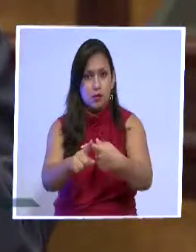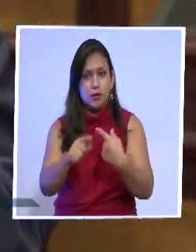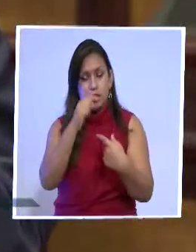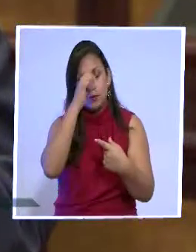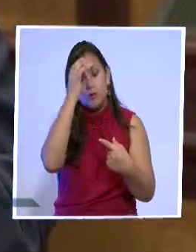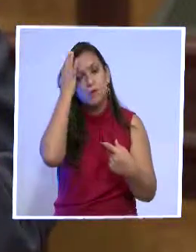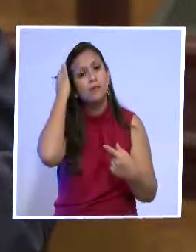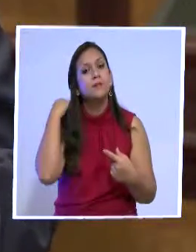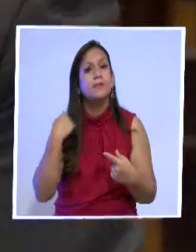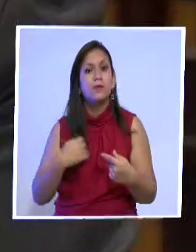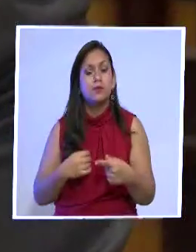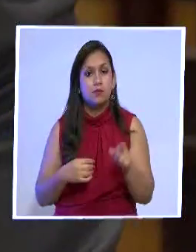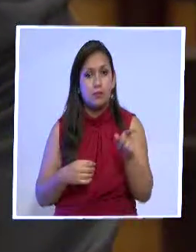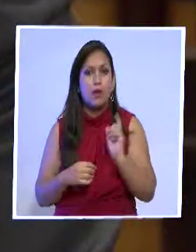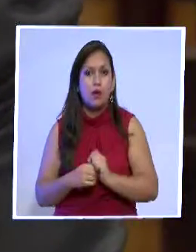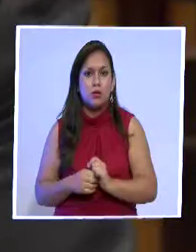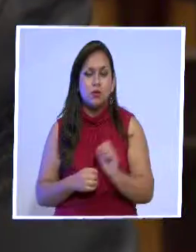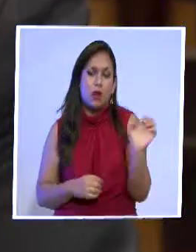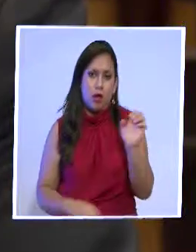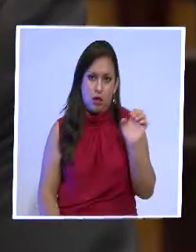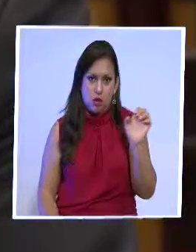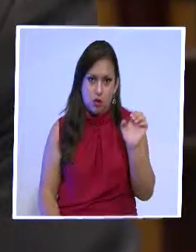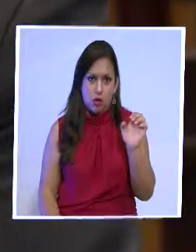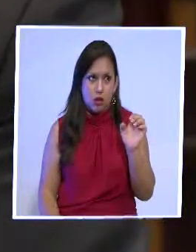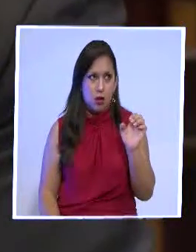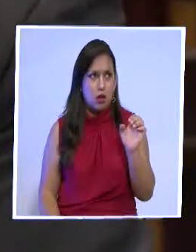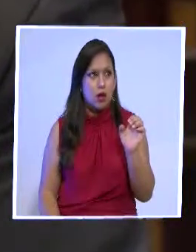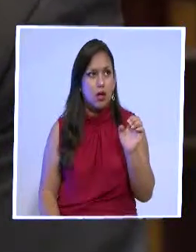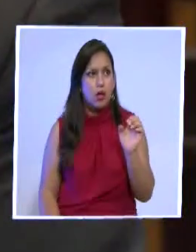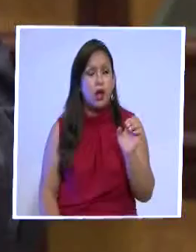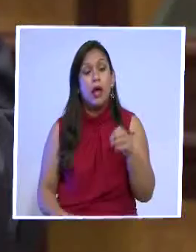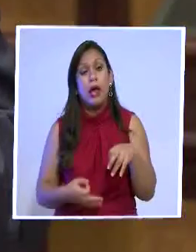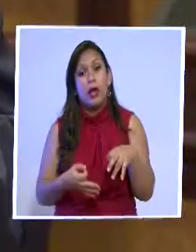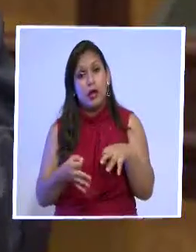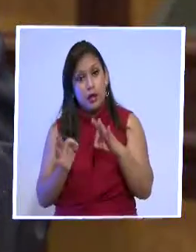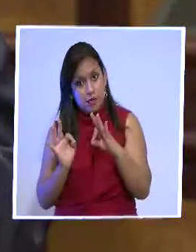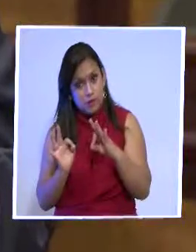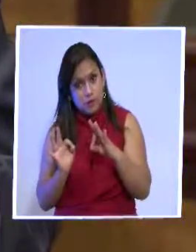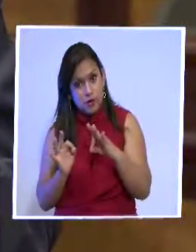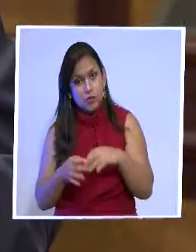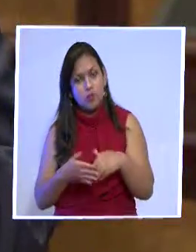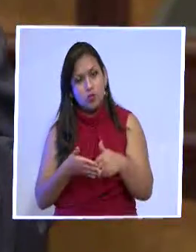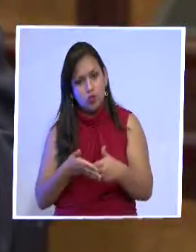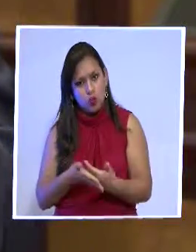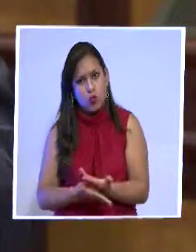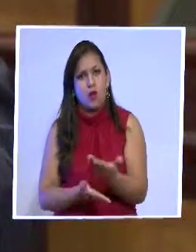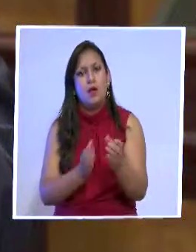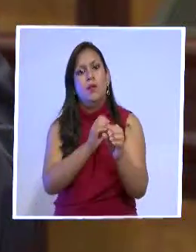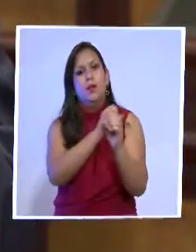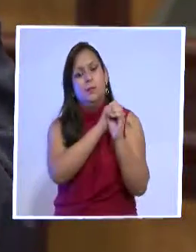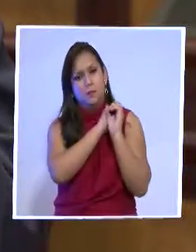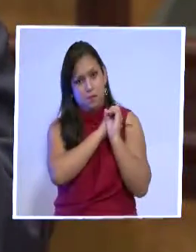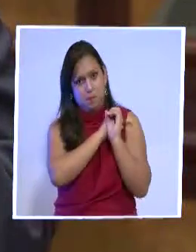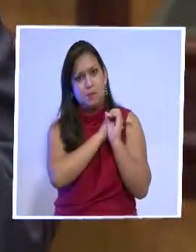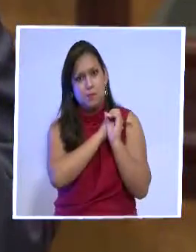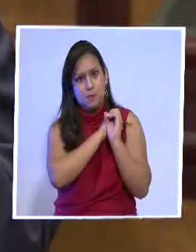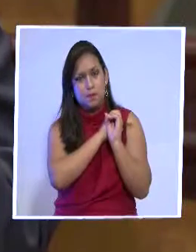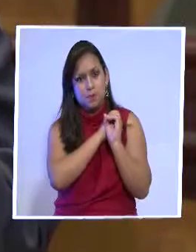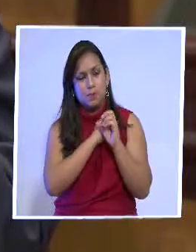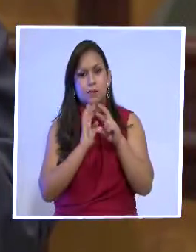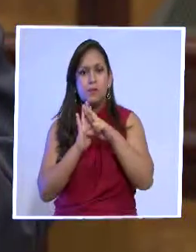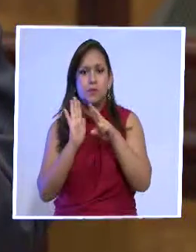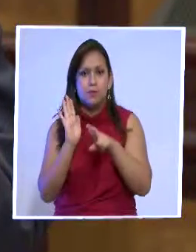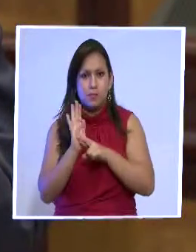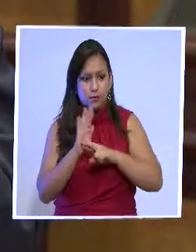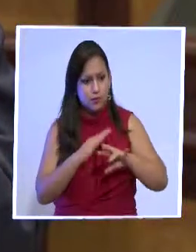mil dólares al año? Bueno, eso es lo de enero. En febrero. En En febrero tenemos una nueva obligación. Esto es registrar el